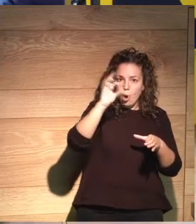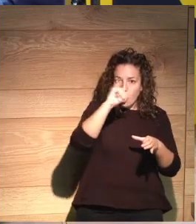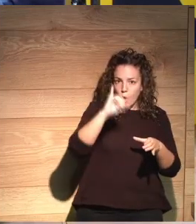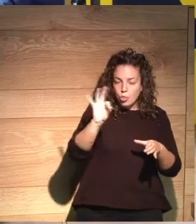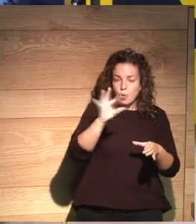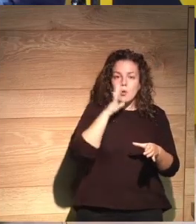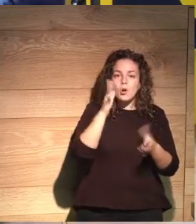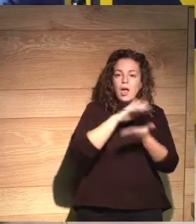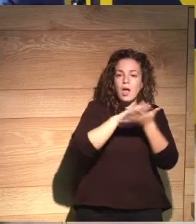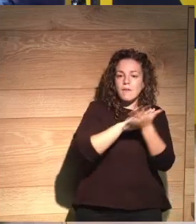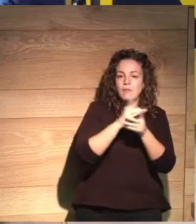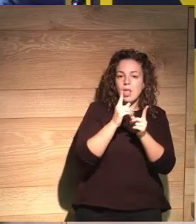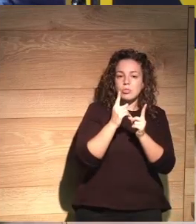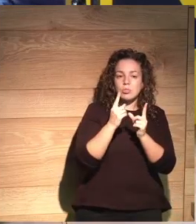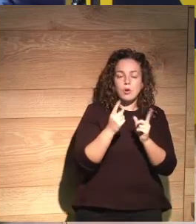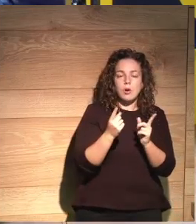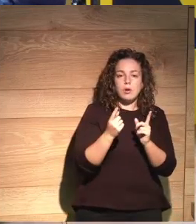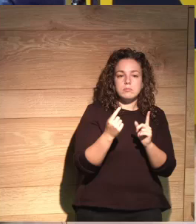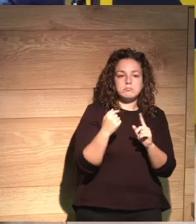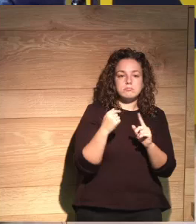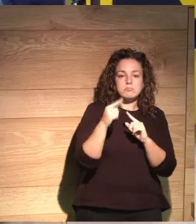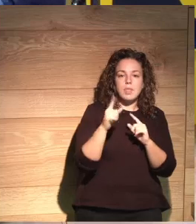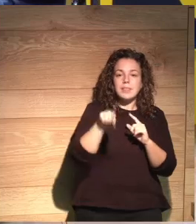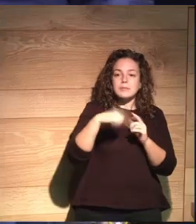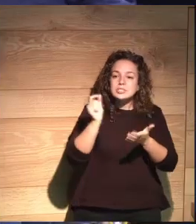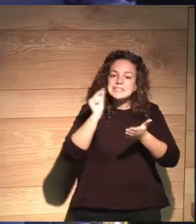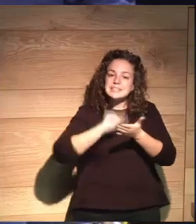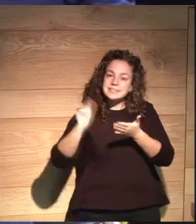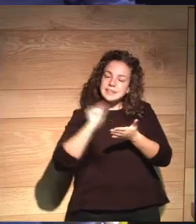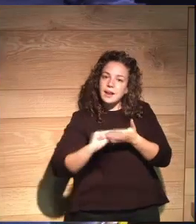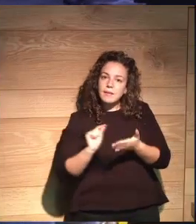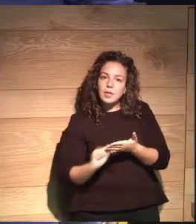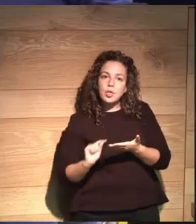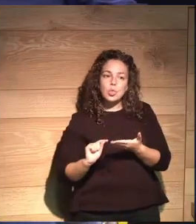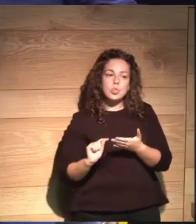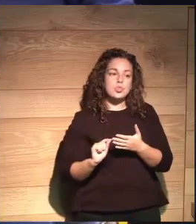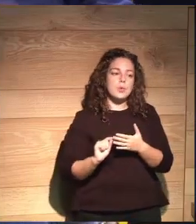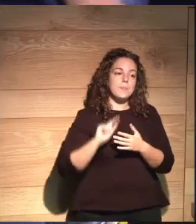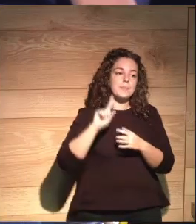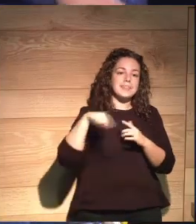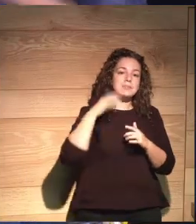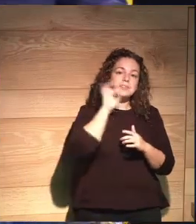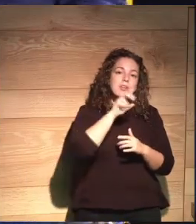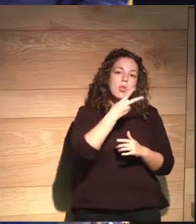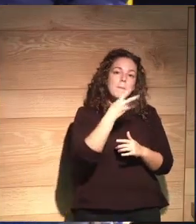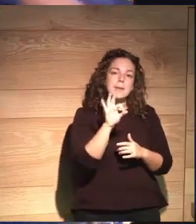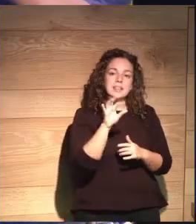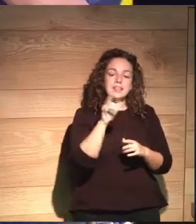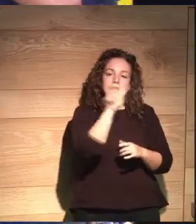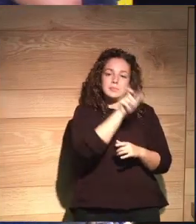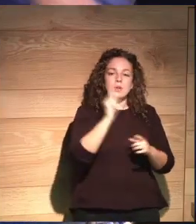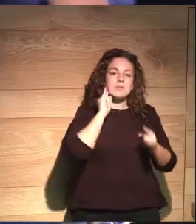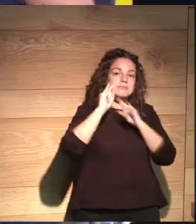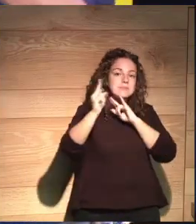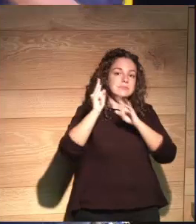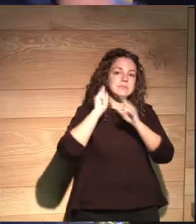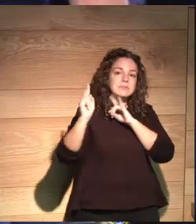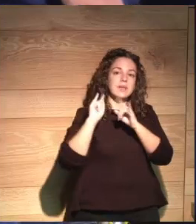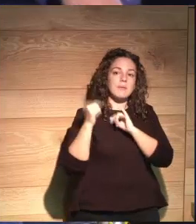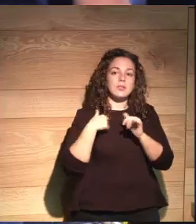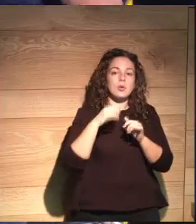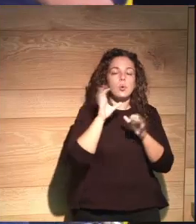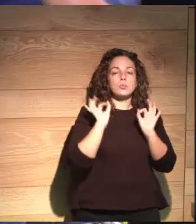unos con los otros después escribiendo después pero en el siglo 20 la gente telephone ando bien siempre encara